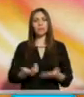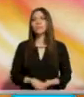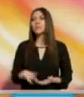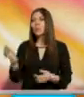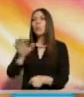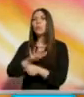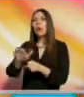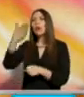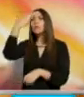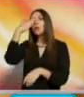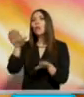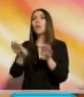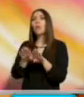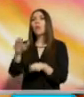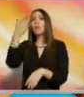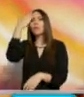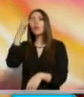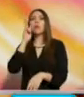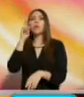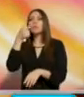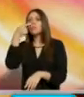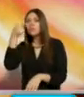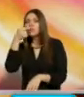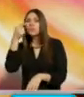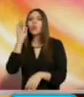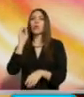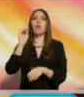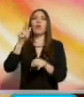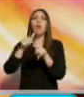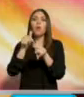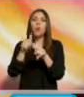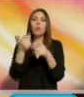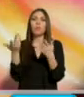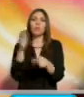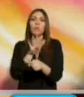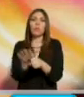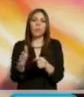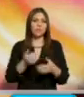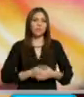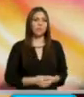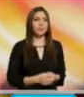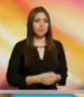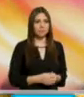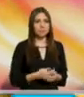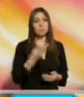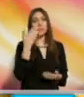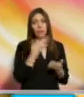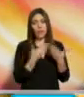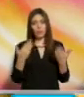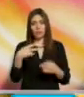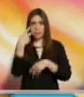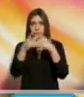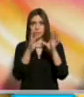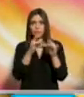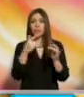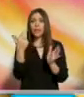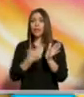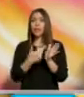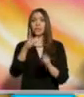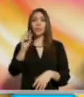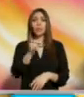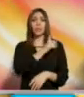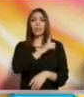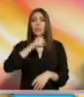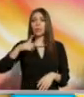¿Cómo distinguirlas? Precisamente. ¿Por el olor, Ay. por el color? Muy buena pregunta. Lo que vamos a hacer es lo siguiente. Las grasas que no debemos de